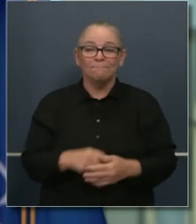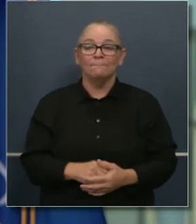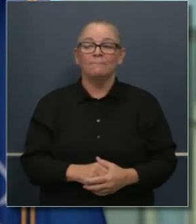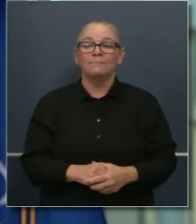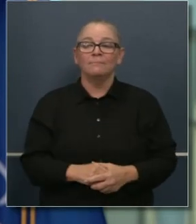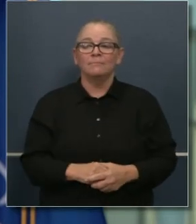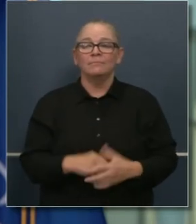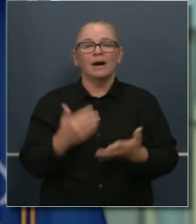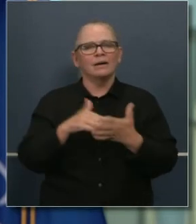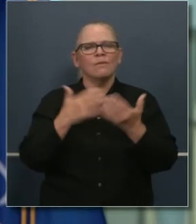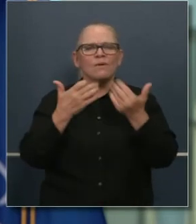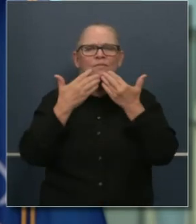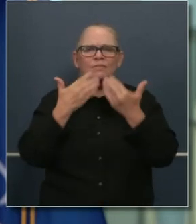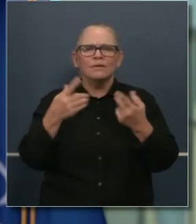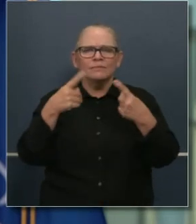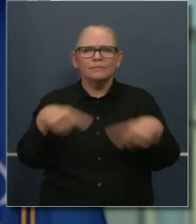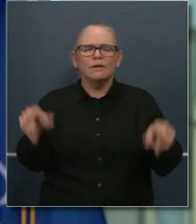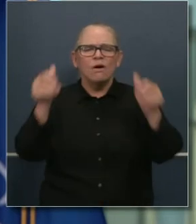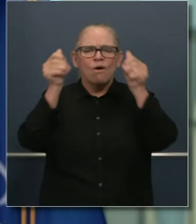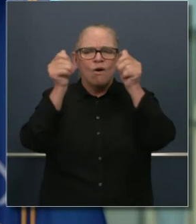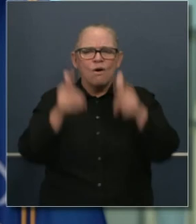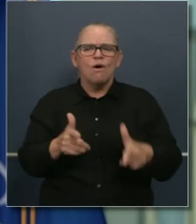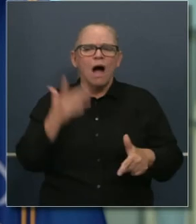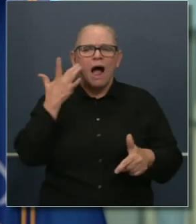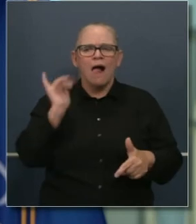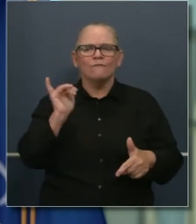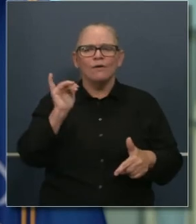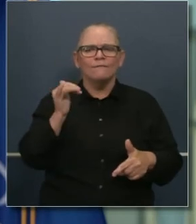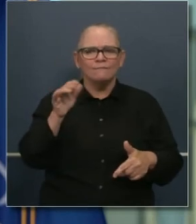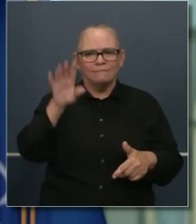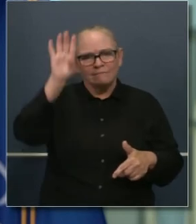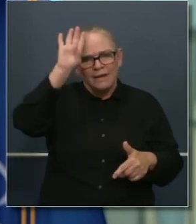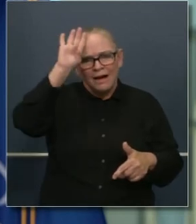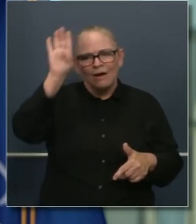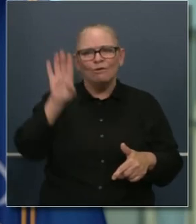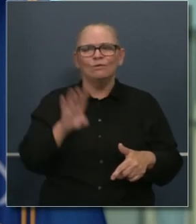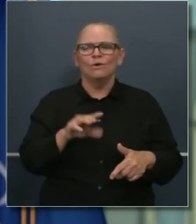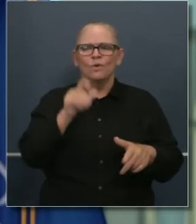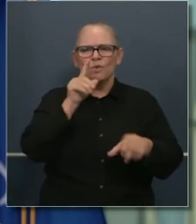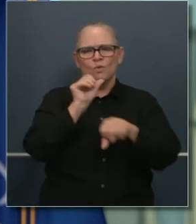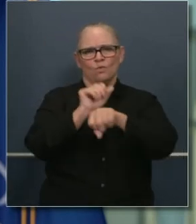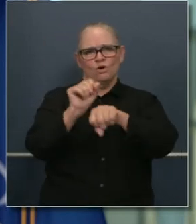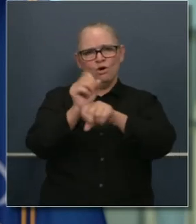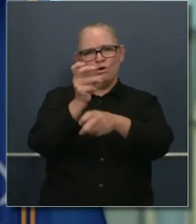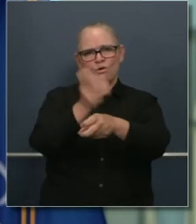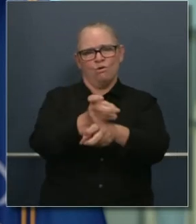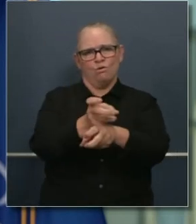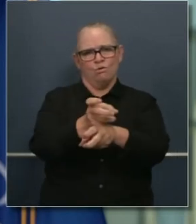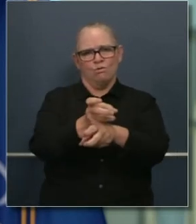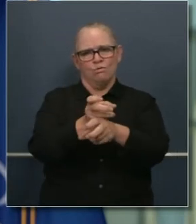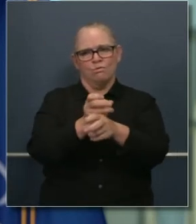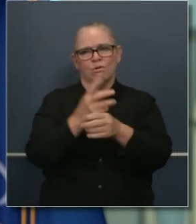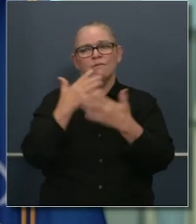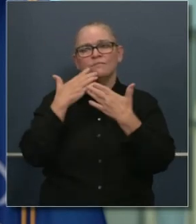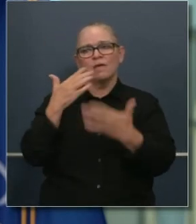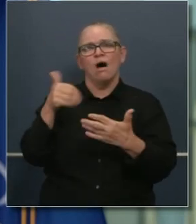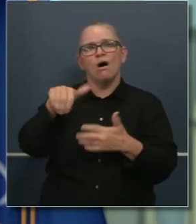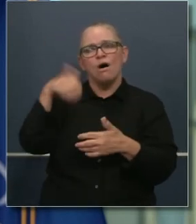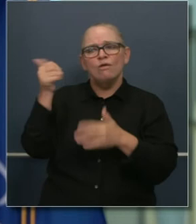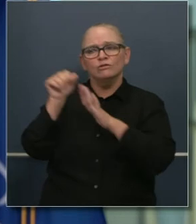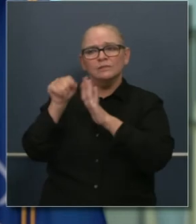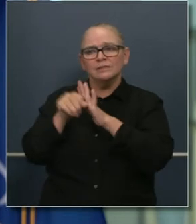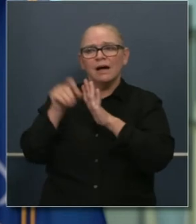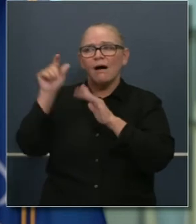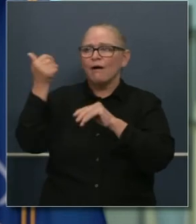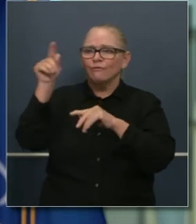el agradecimiento y la gratitud que le debo al personal de calfire en las líneas del frente y la ayuda mutua que recibimos a